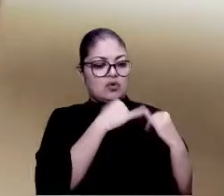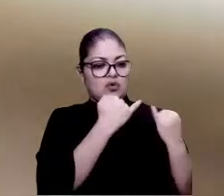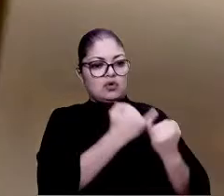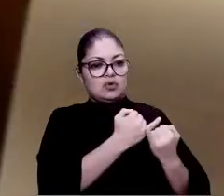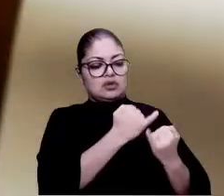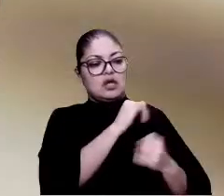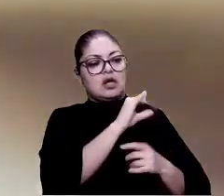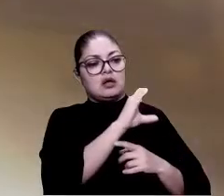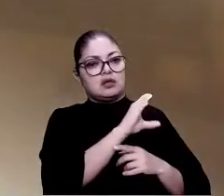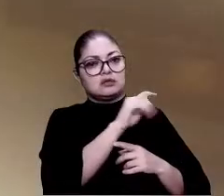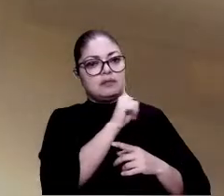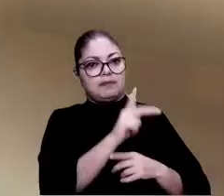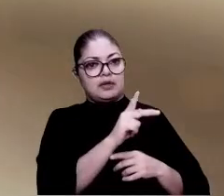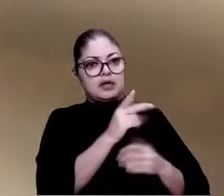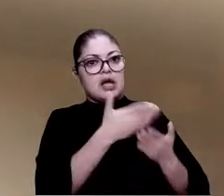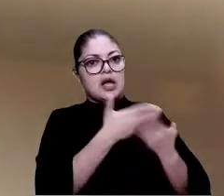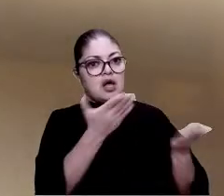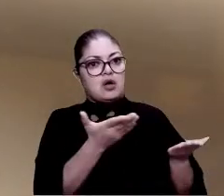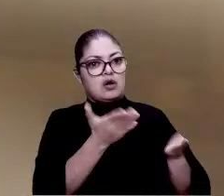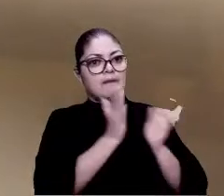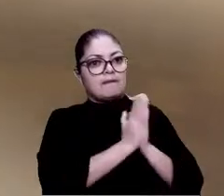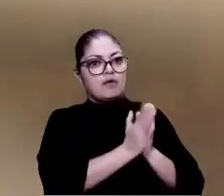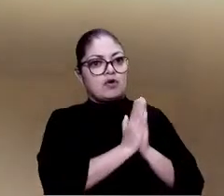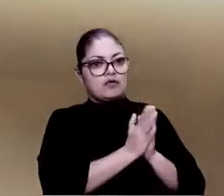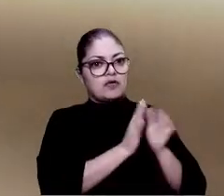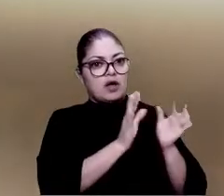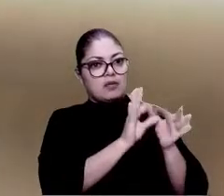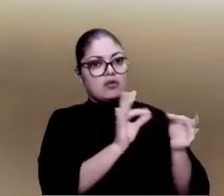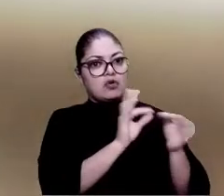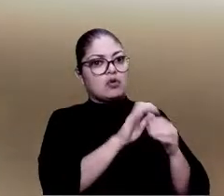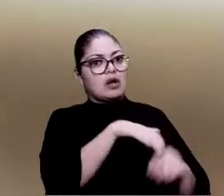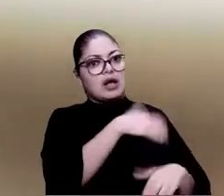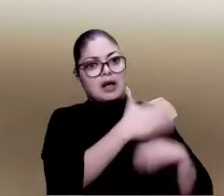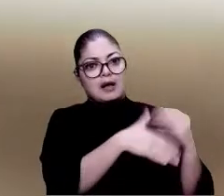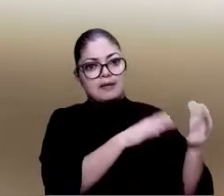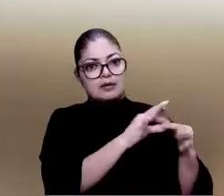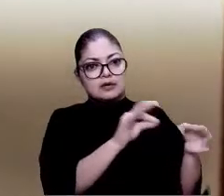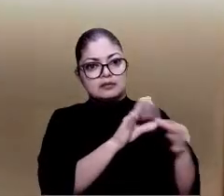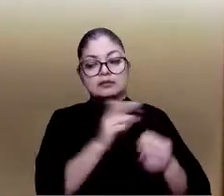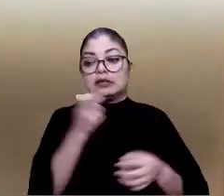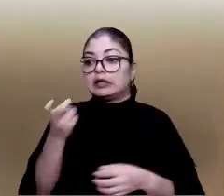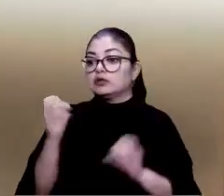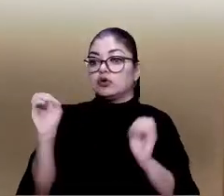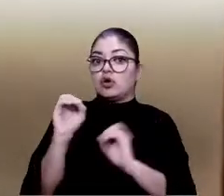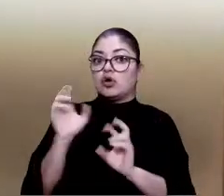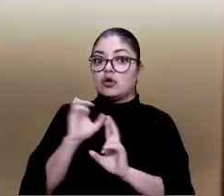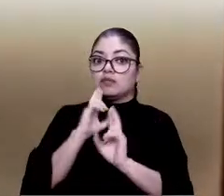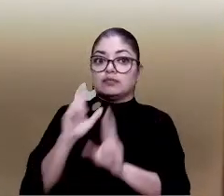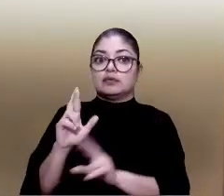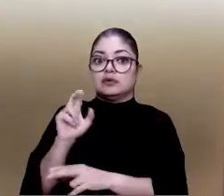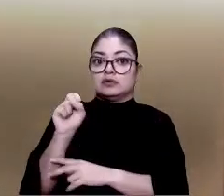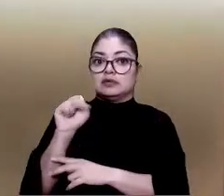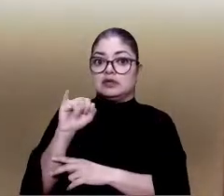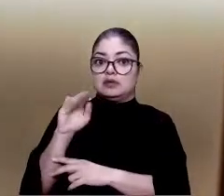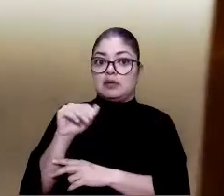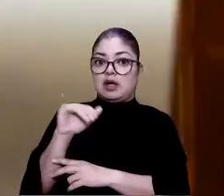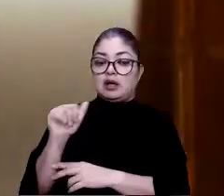Coordinación Política. Le ruego encarecidamente no que concluya su intervención.